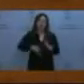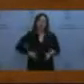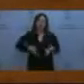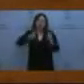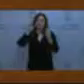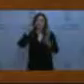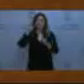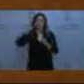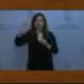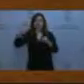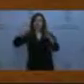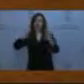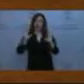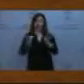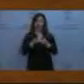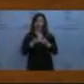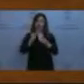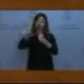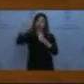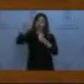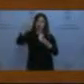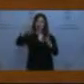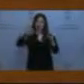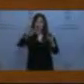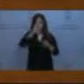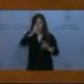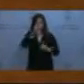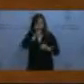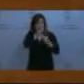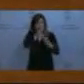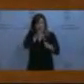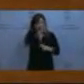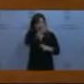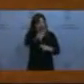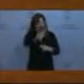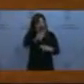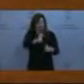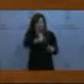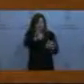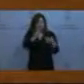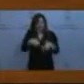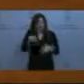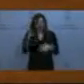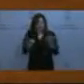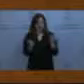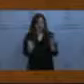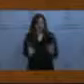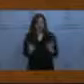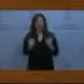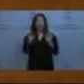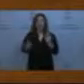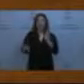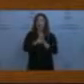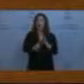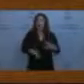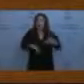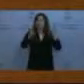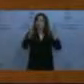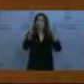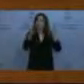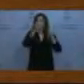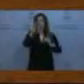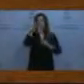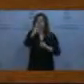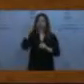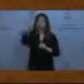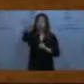aquel Partido Comunista que cada vez que se lo recordamos, pues, parece que a ustedes les sienta mal. Pero, bueno, es que se legalizó hace 40 años o